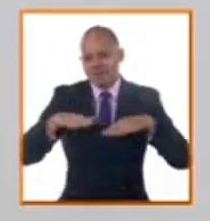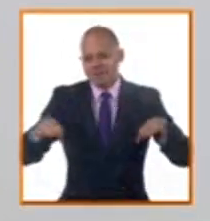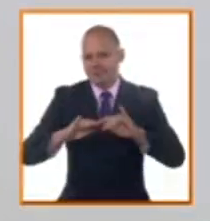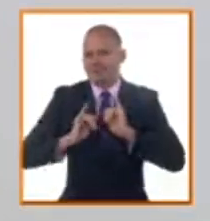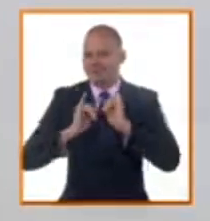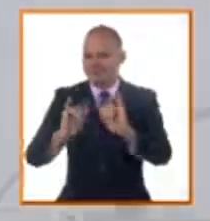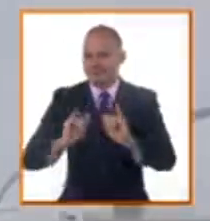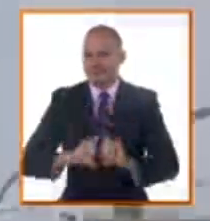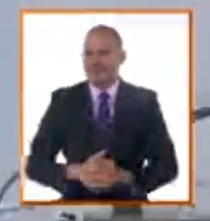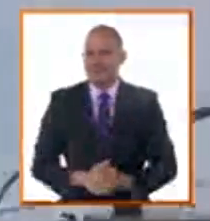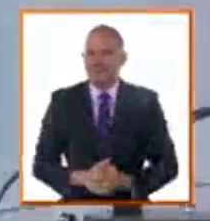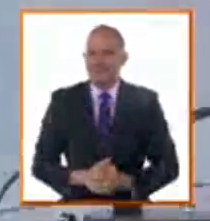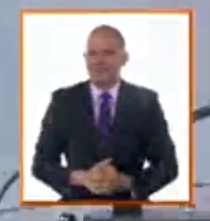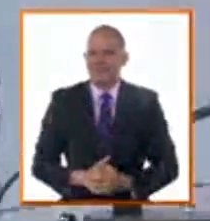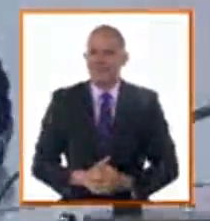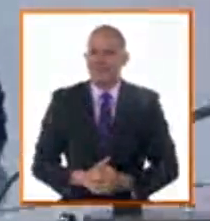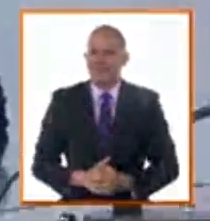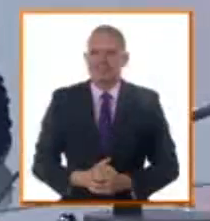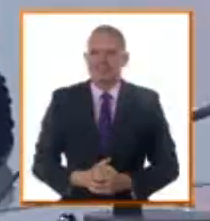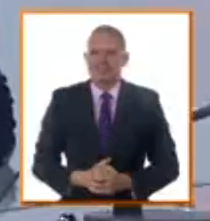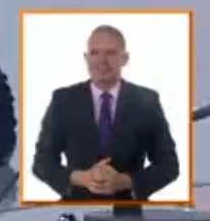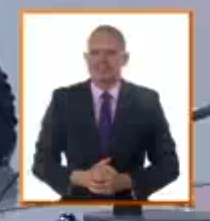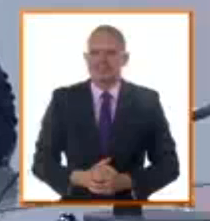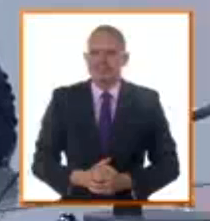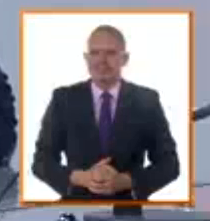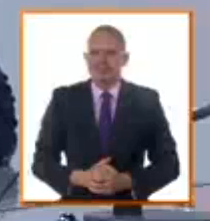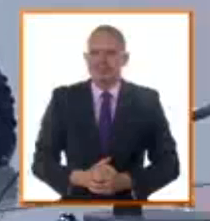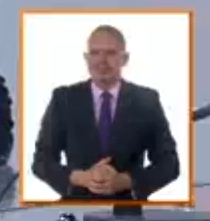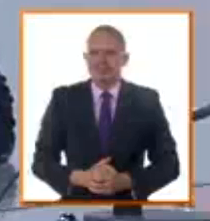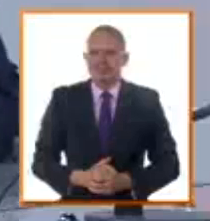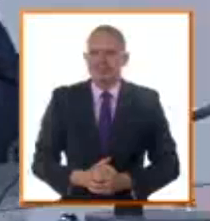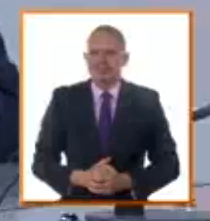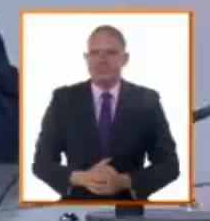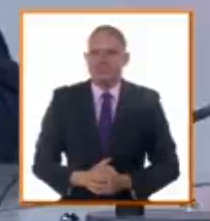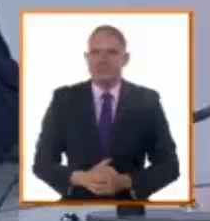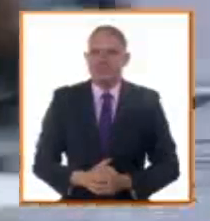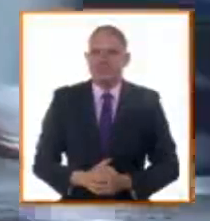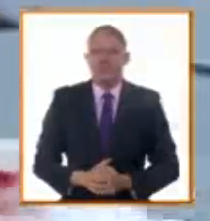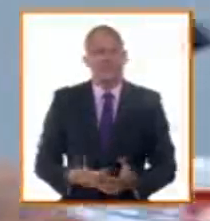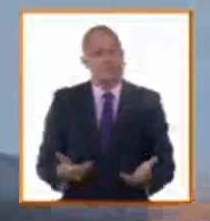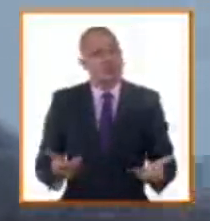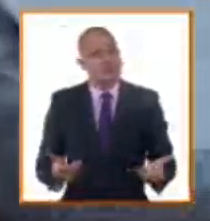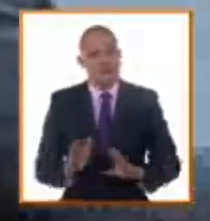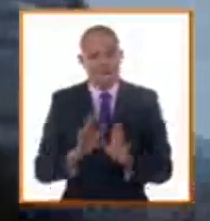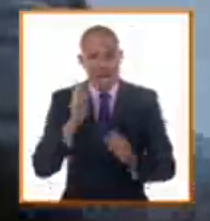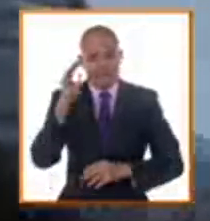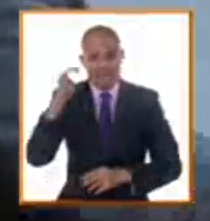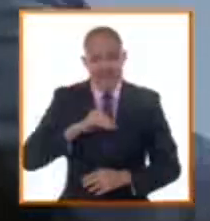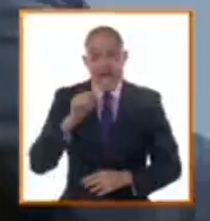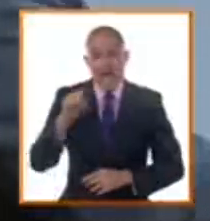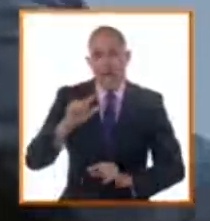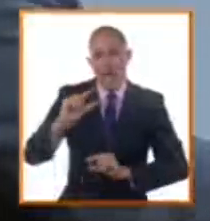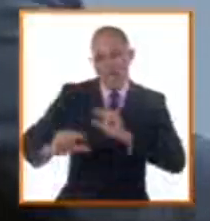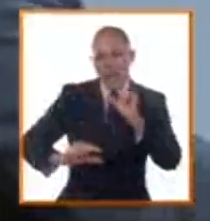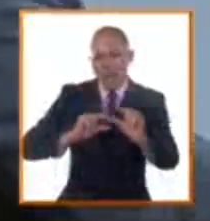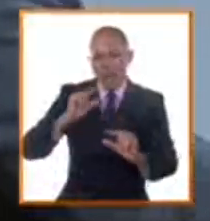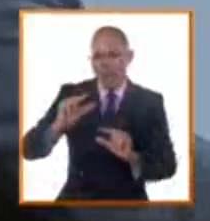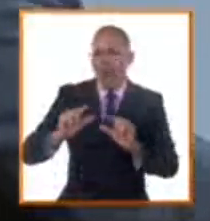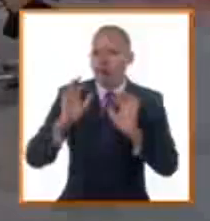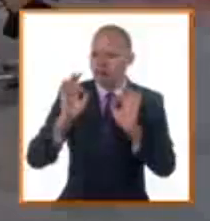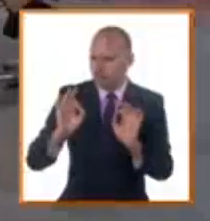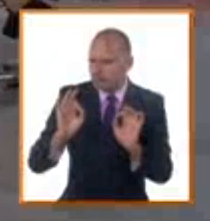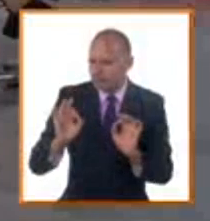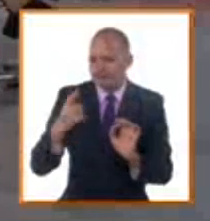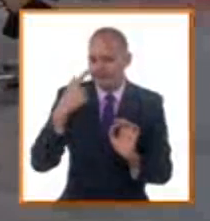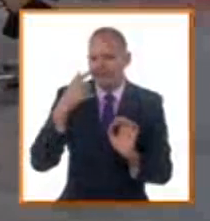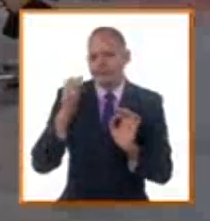cubana. Bueno, solo escuchar que ya están en fase de recuperación alivia un poquito, gracias a Alex López Almaguer,